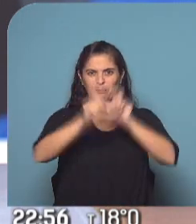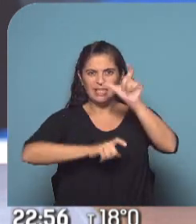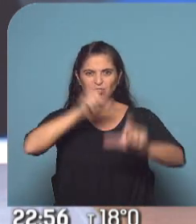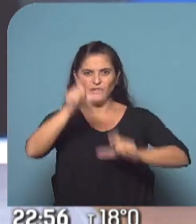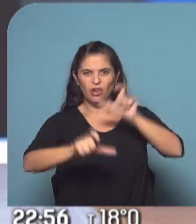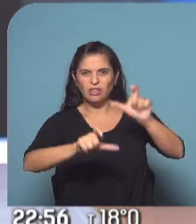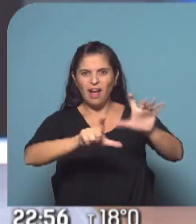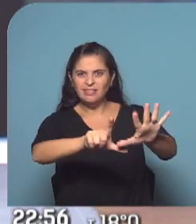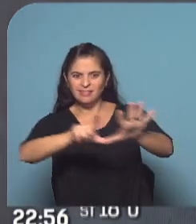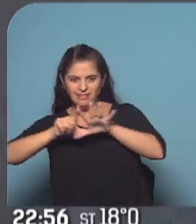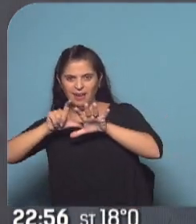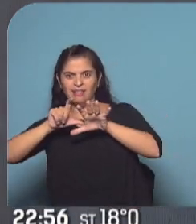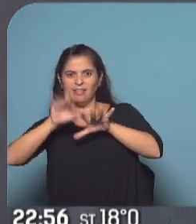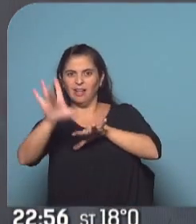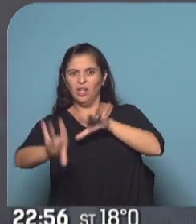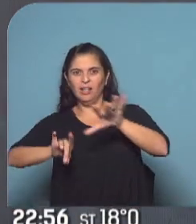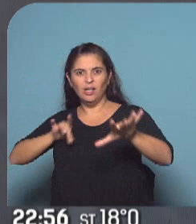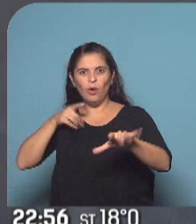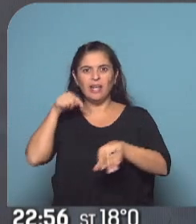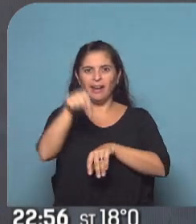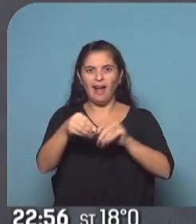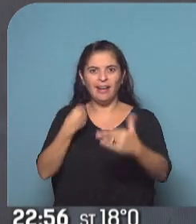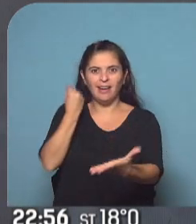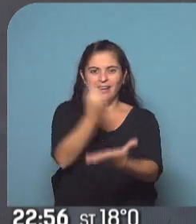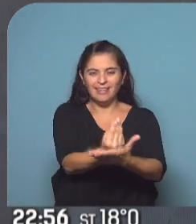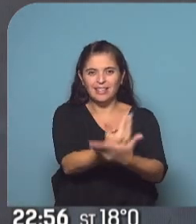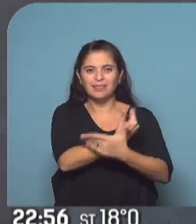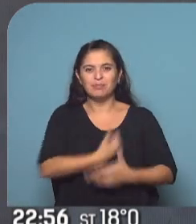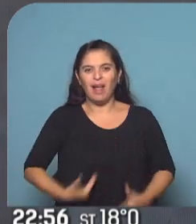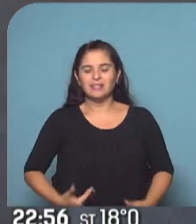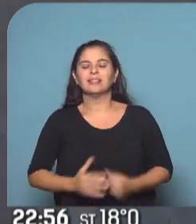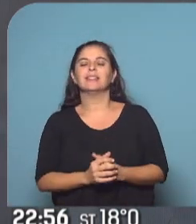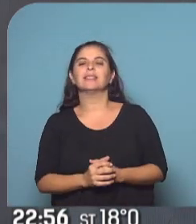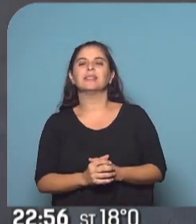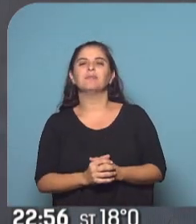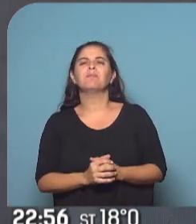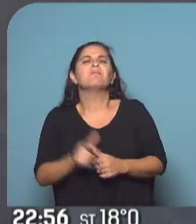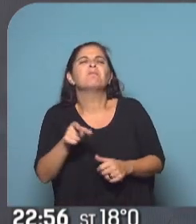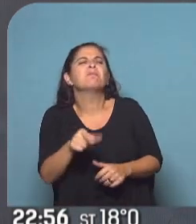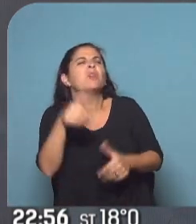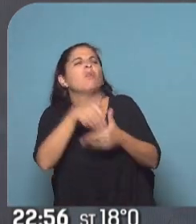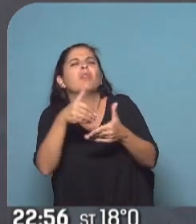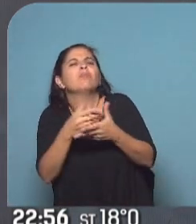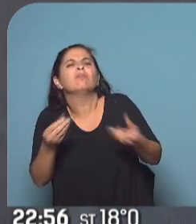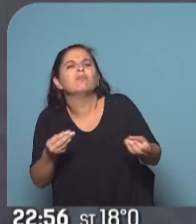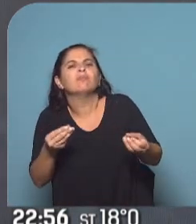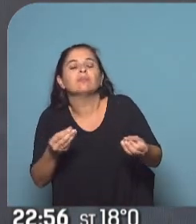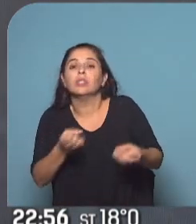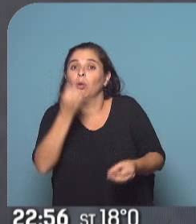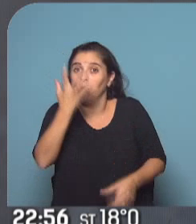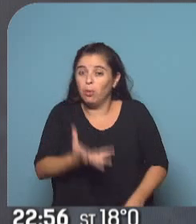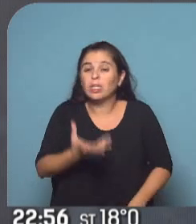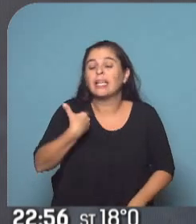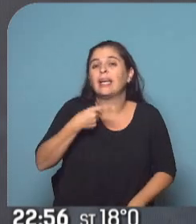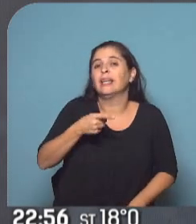José? Bueno, por una situación de rechazo muy general a la clase política ucraniana como un todo,